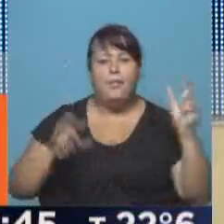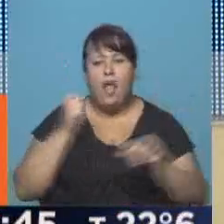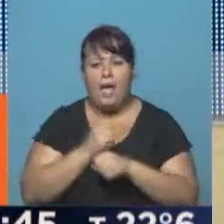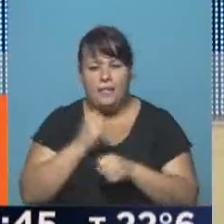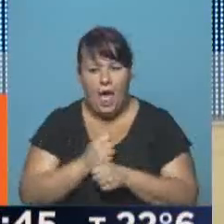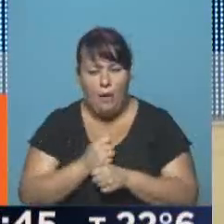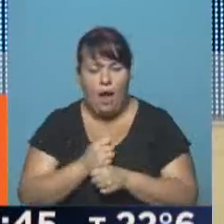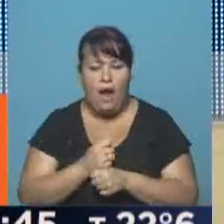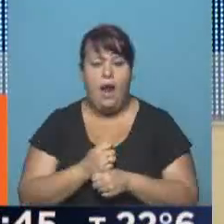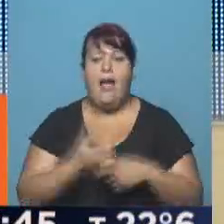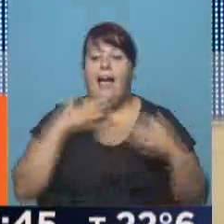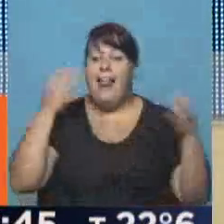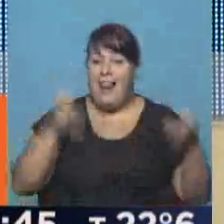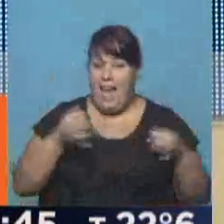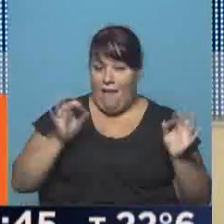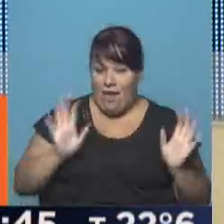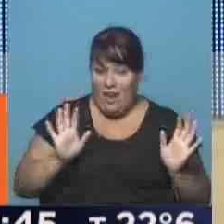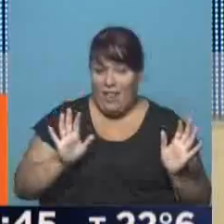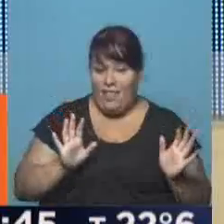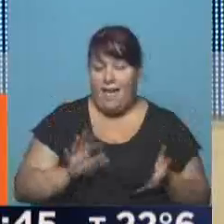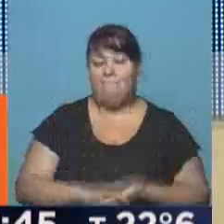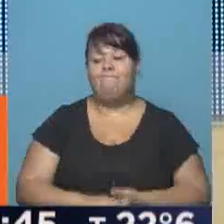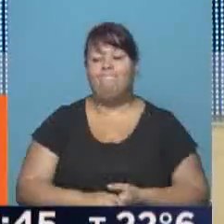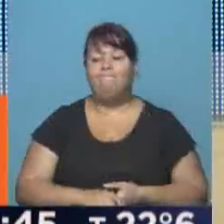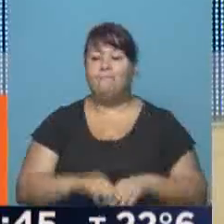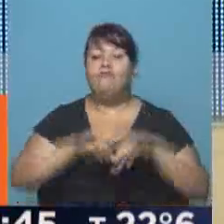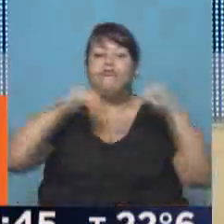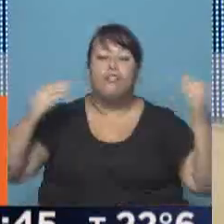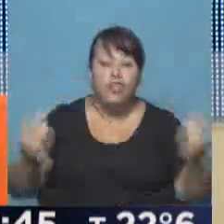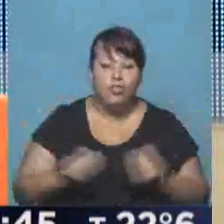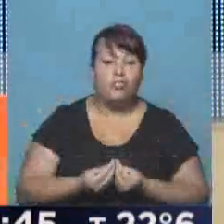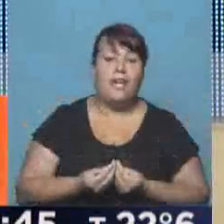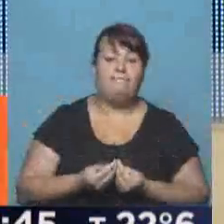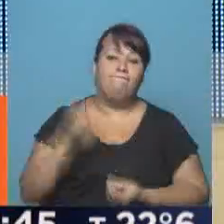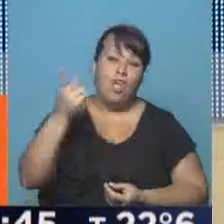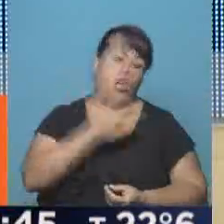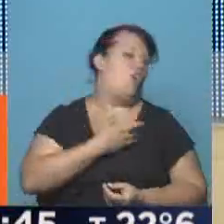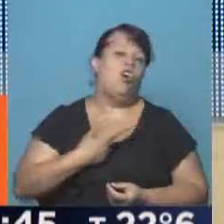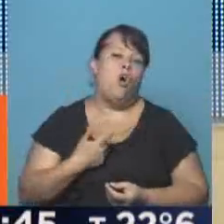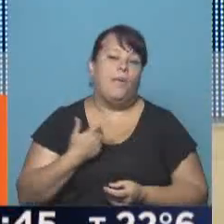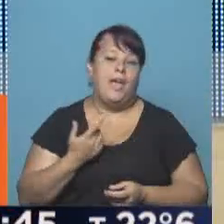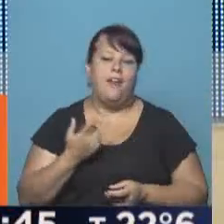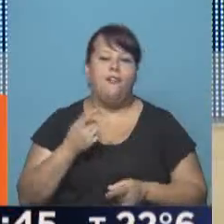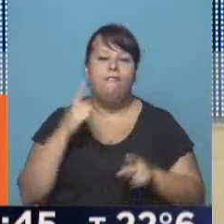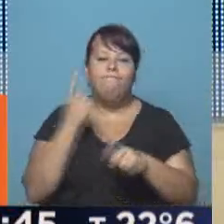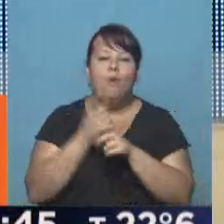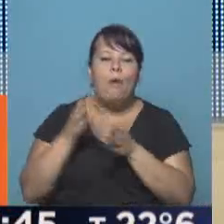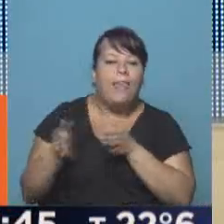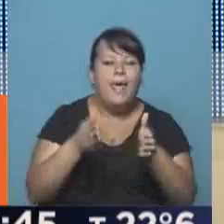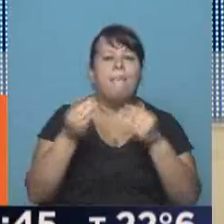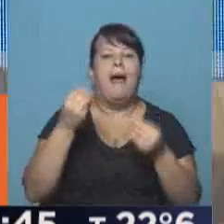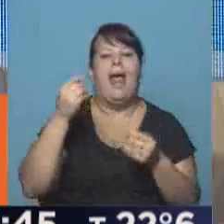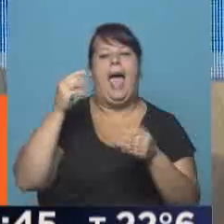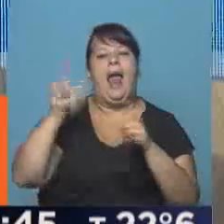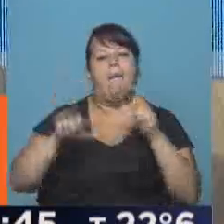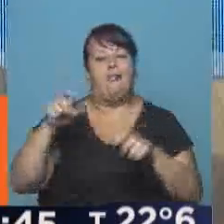trabajador. La verdad es que el saldo es que el gobierno no pudo encontrar el rumbo para que la gente no